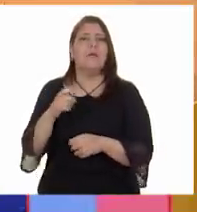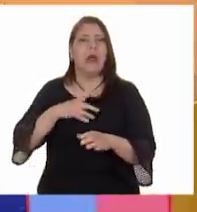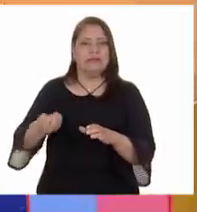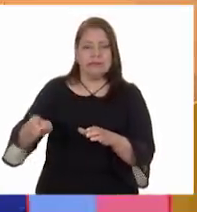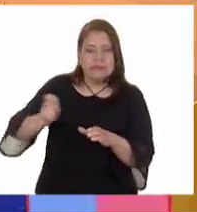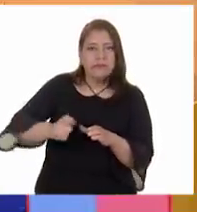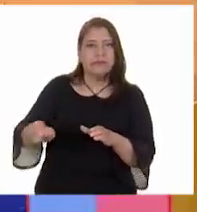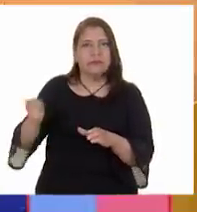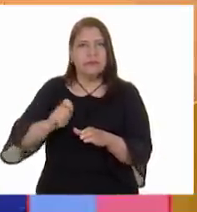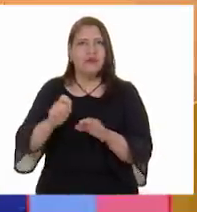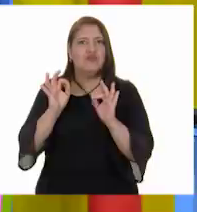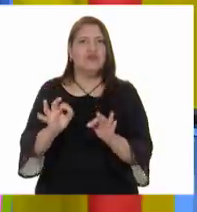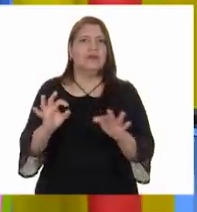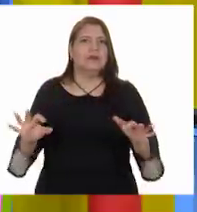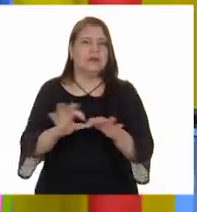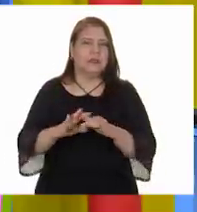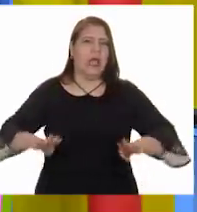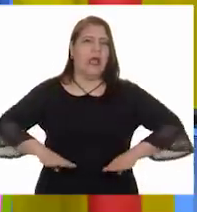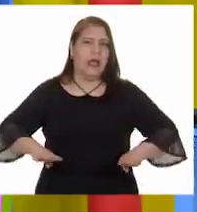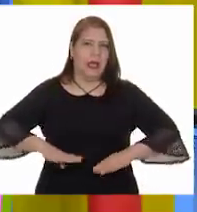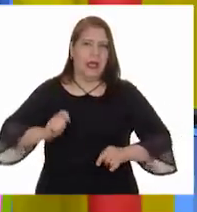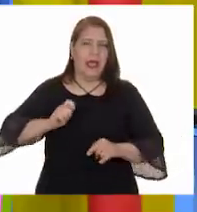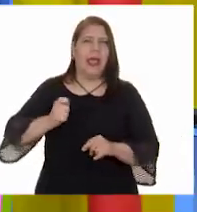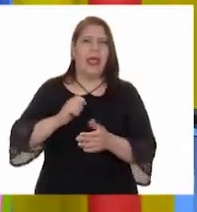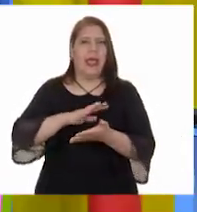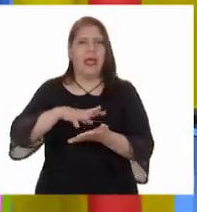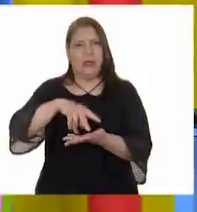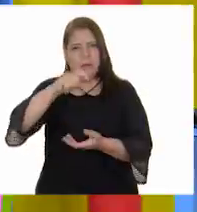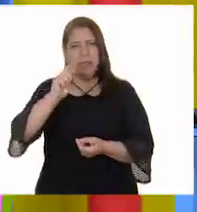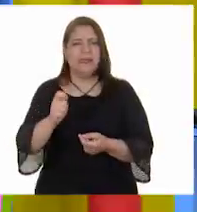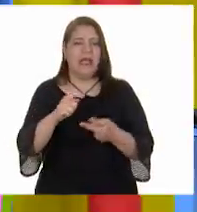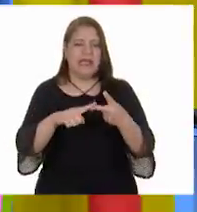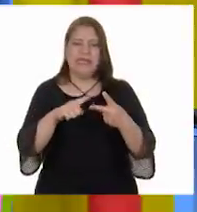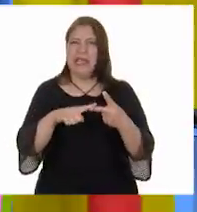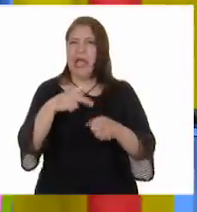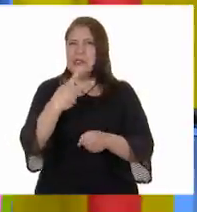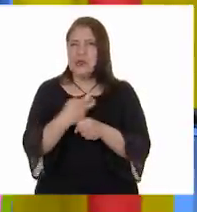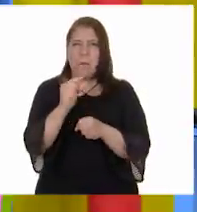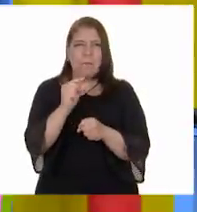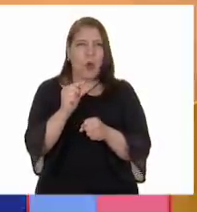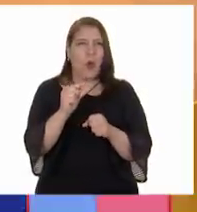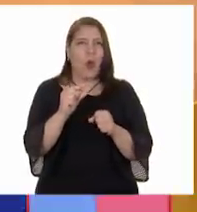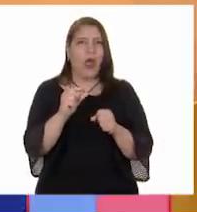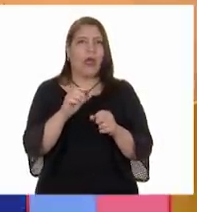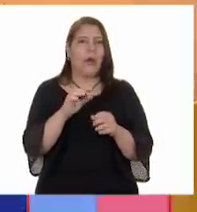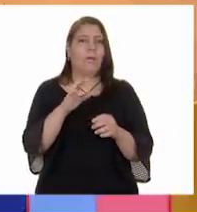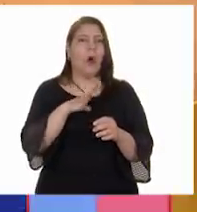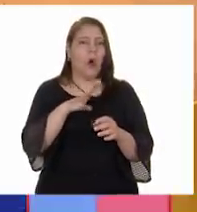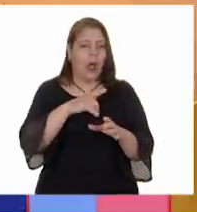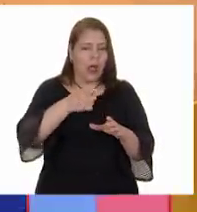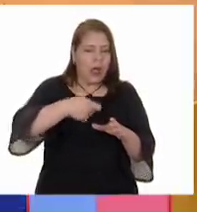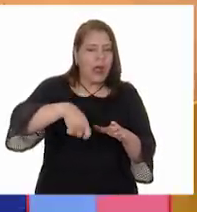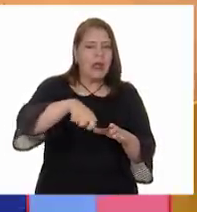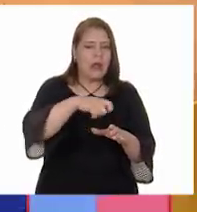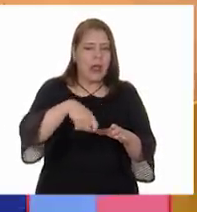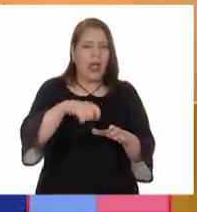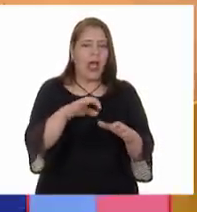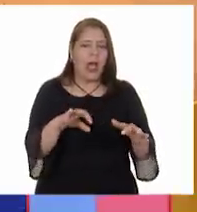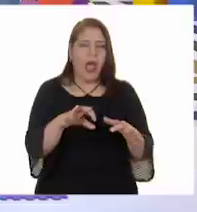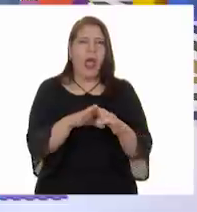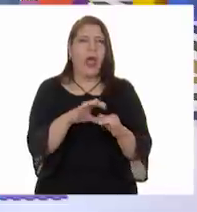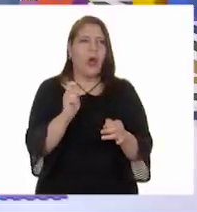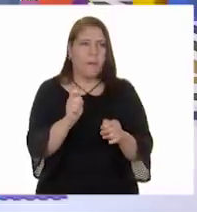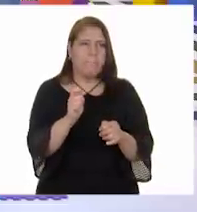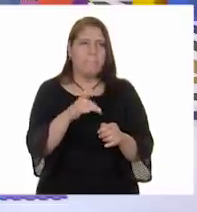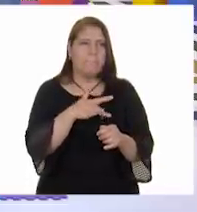cantidad correcta de harina? La segunda se veía más espesa. Como con más consistencia. Con más ahí, con parecía más, como